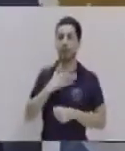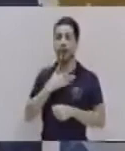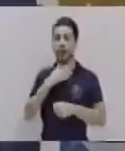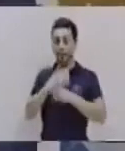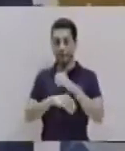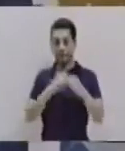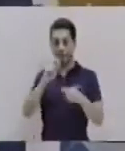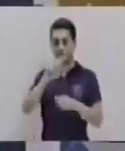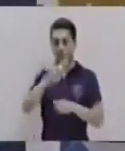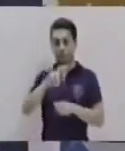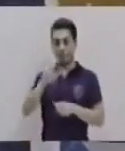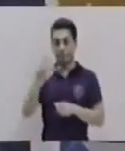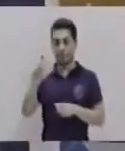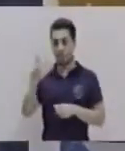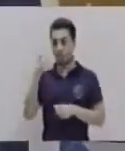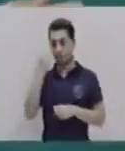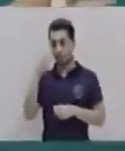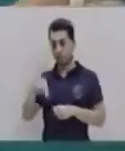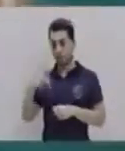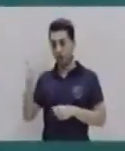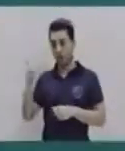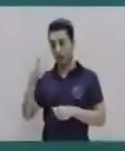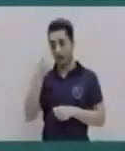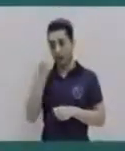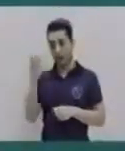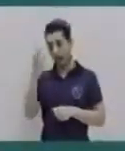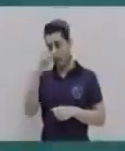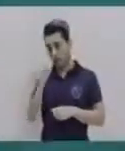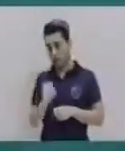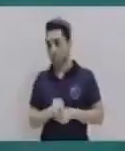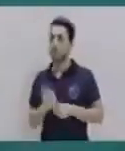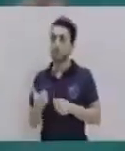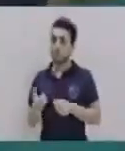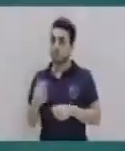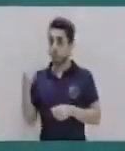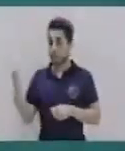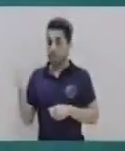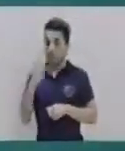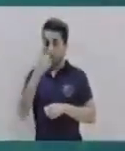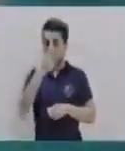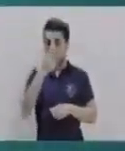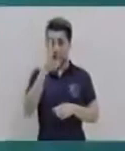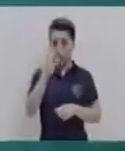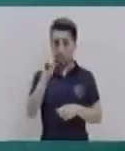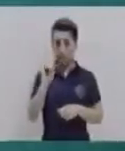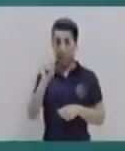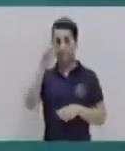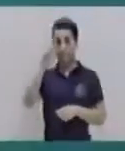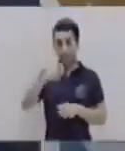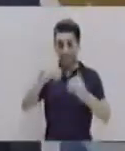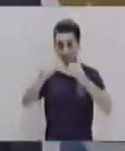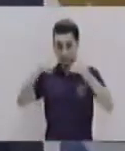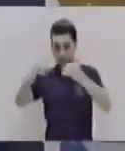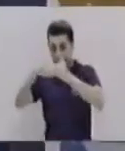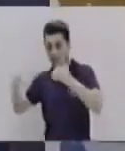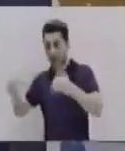Excelente, 100 puntos, Claudia. Así es. Entonces, si partimos esta deuda en Ajá. 3 partes, ¿cuánto